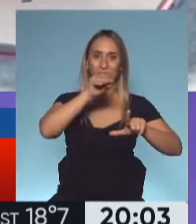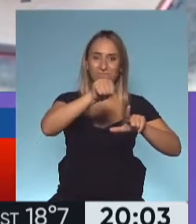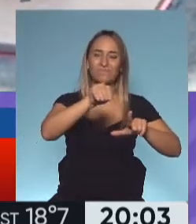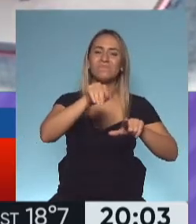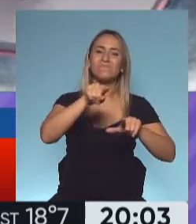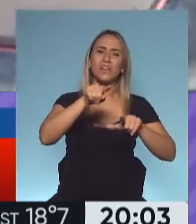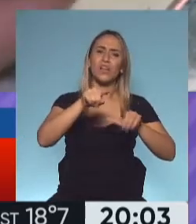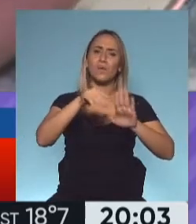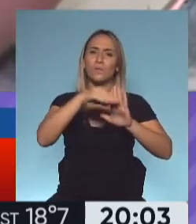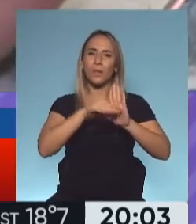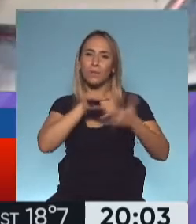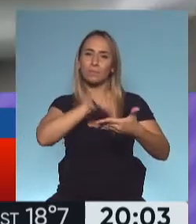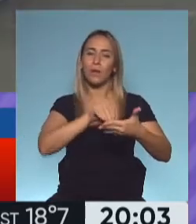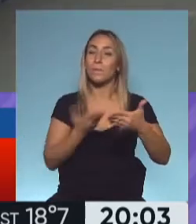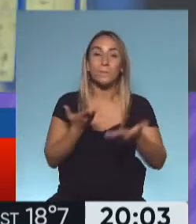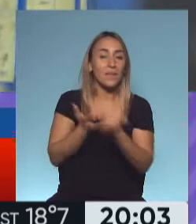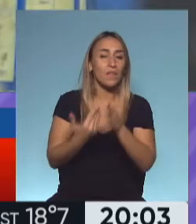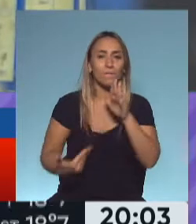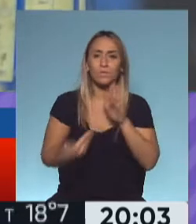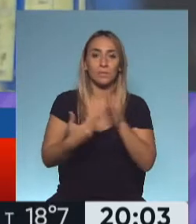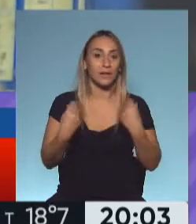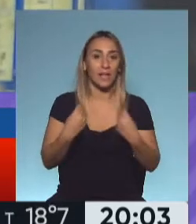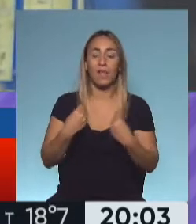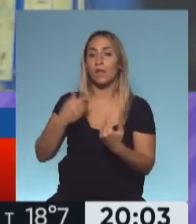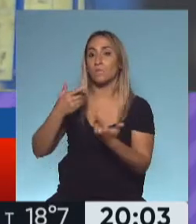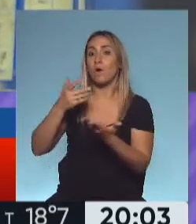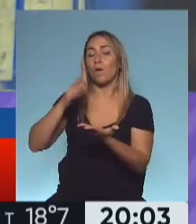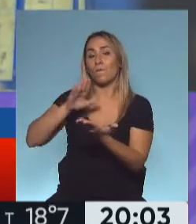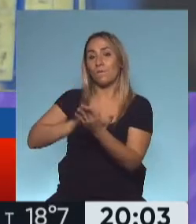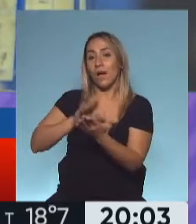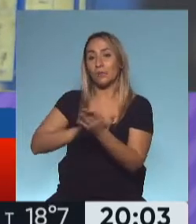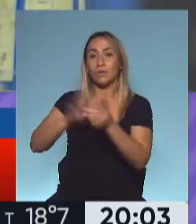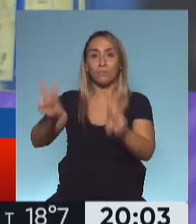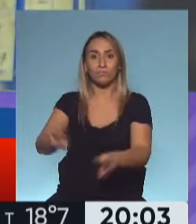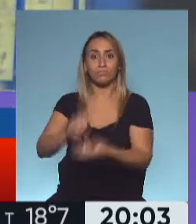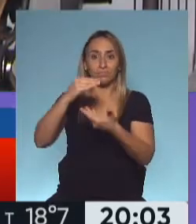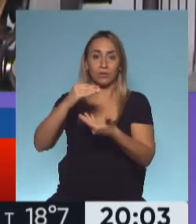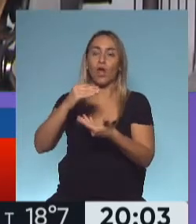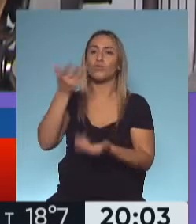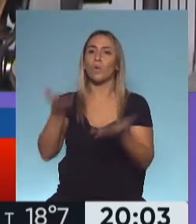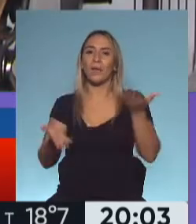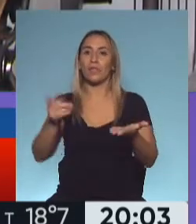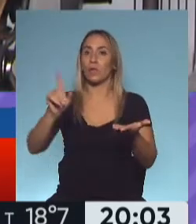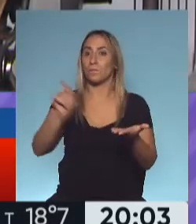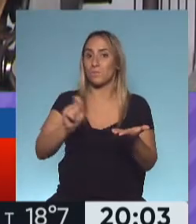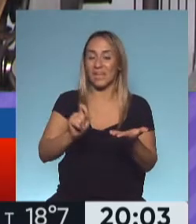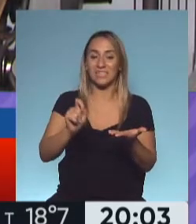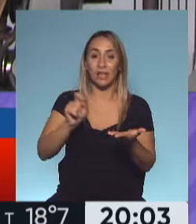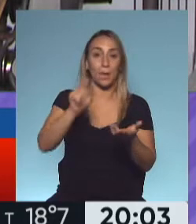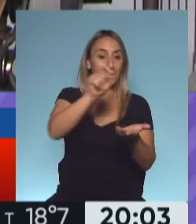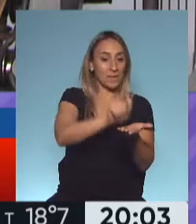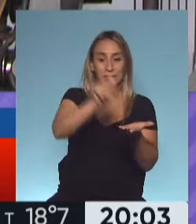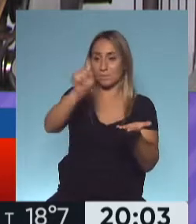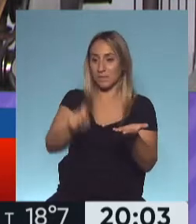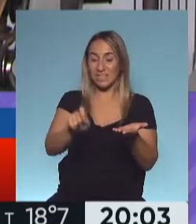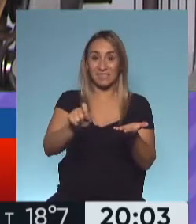y el requisito más importante es que tengan una caída en la facturación mes contra mes. Por supuesto, como el año pasado fue un año de pandemia, la comparación